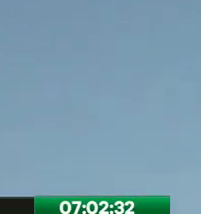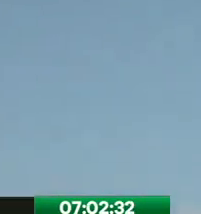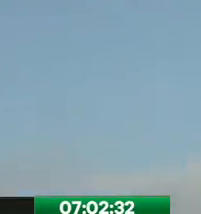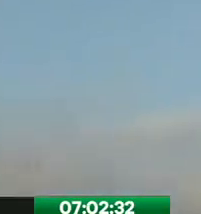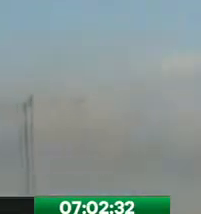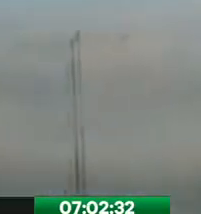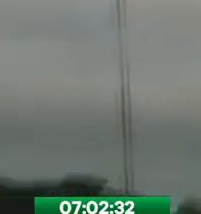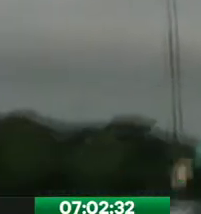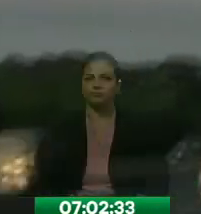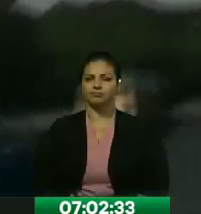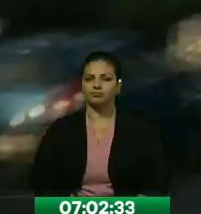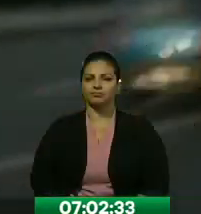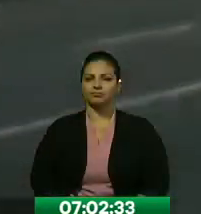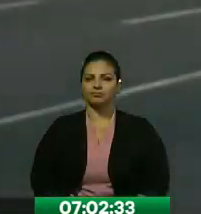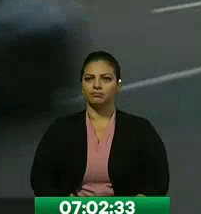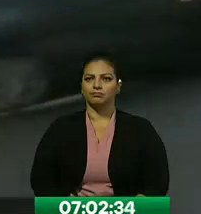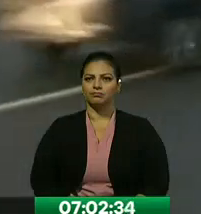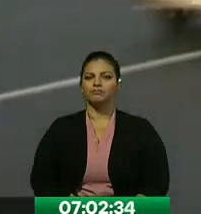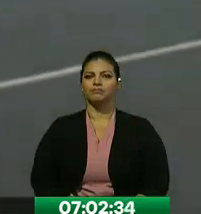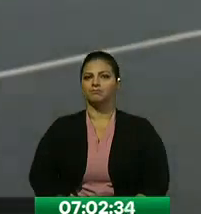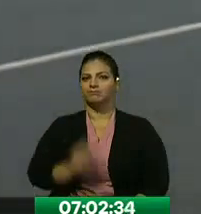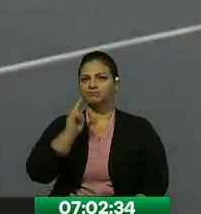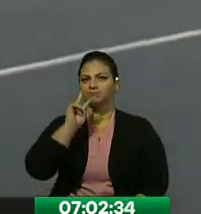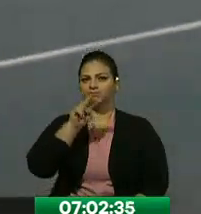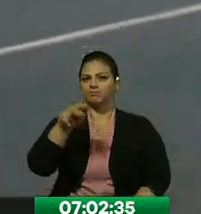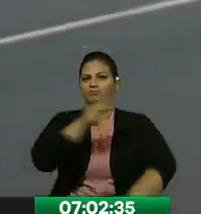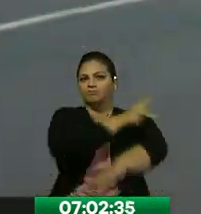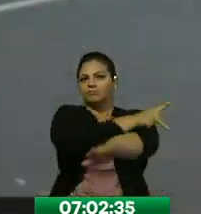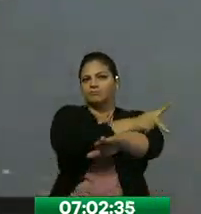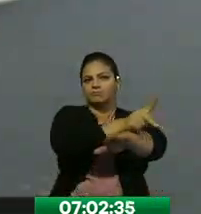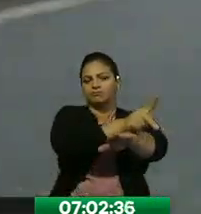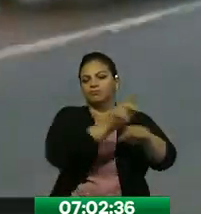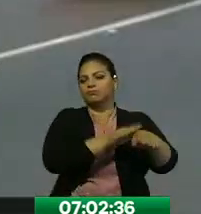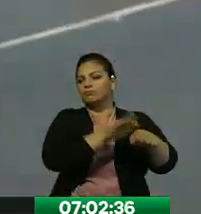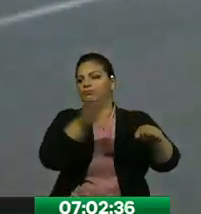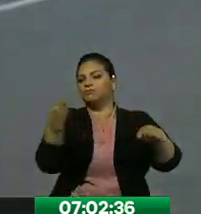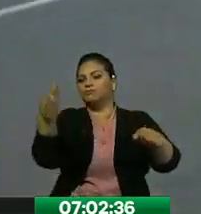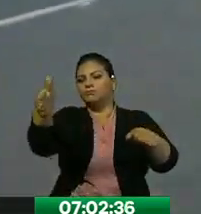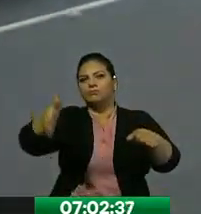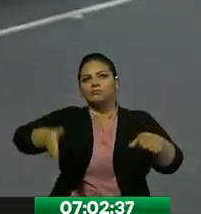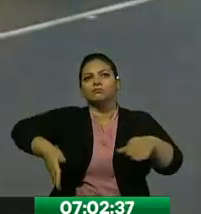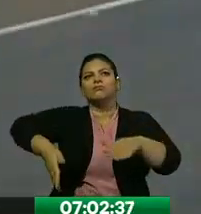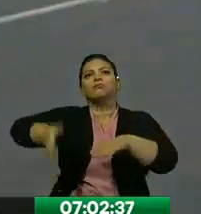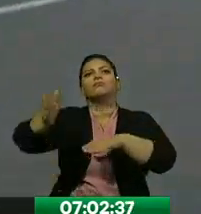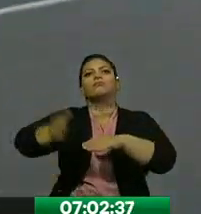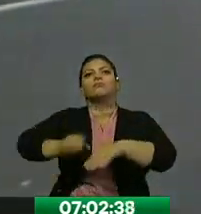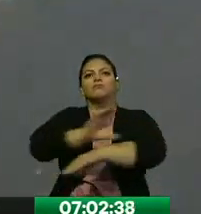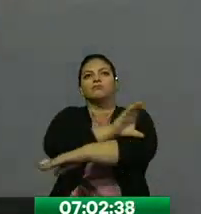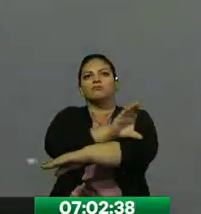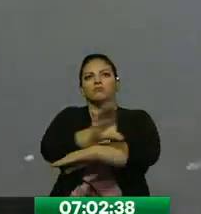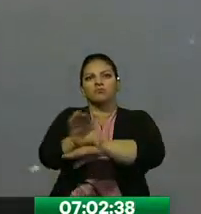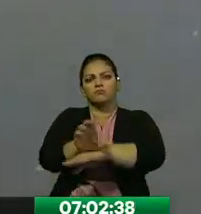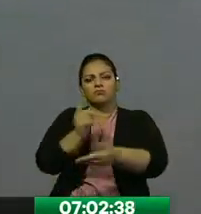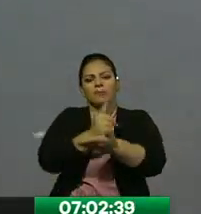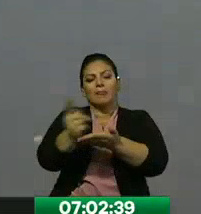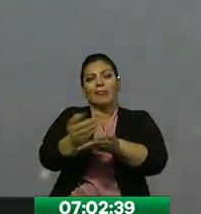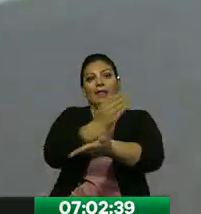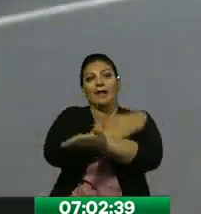de costumbre, se dio a la fuga dejándolo tendido en la calzada.